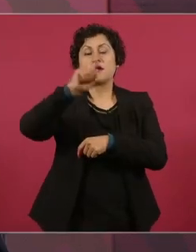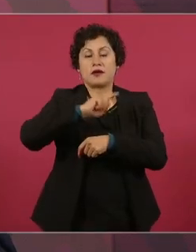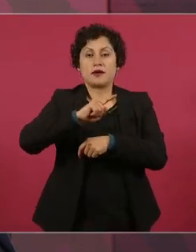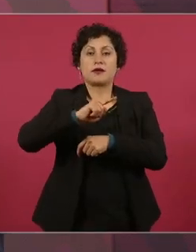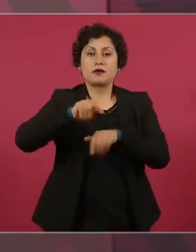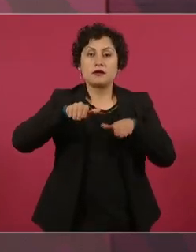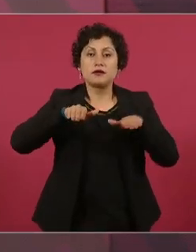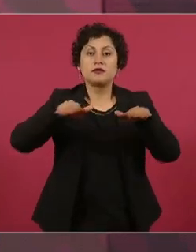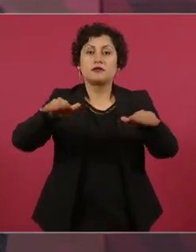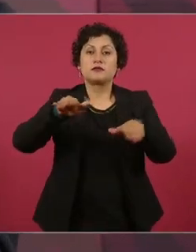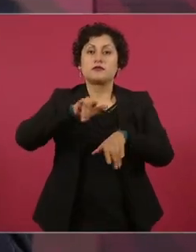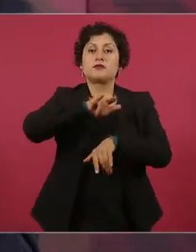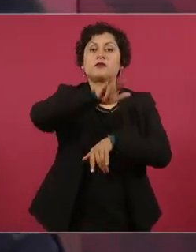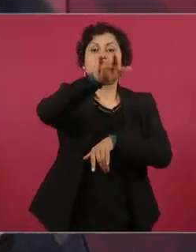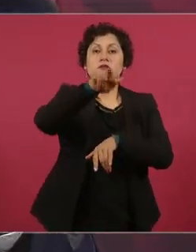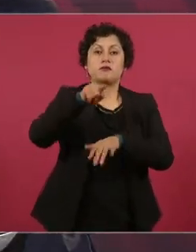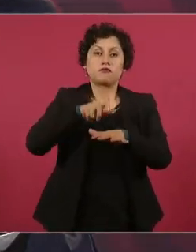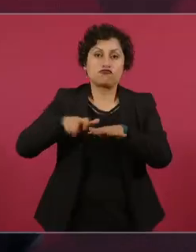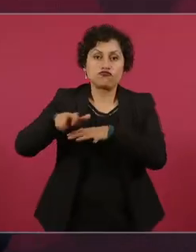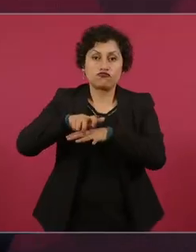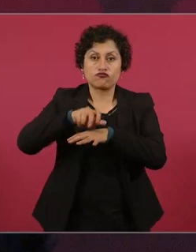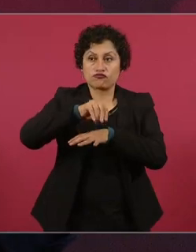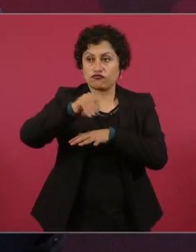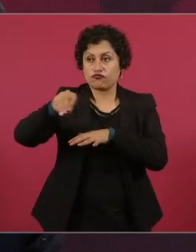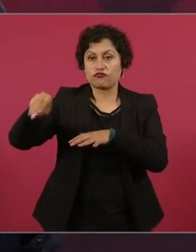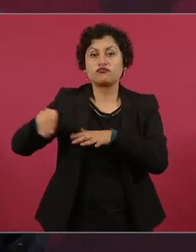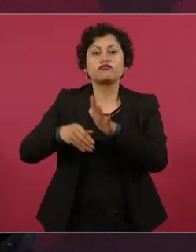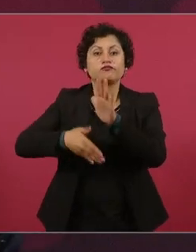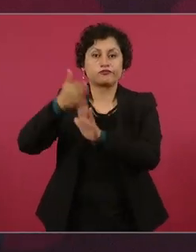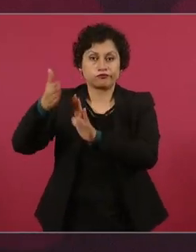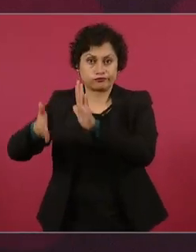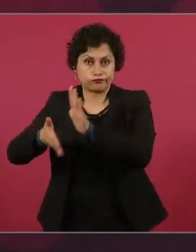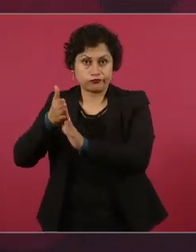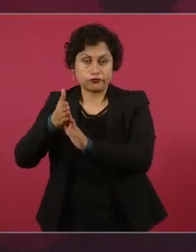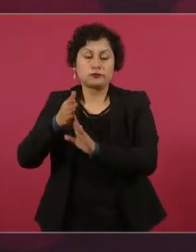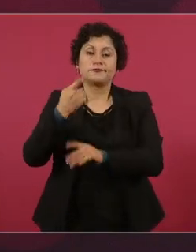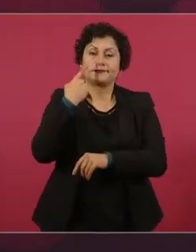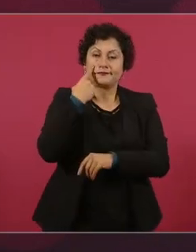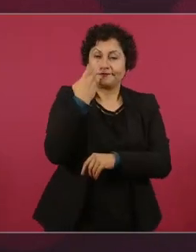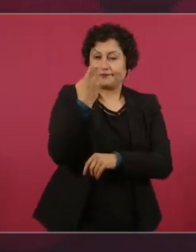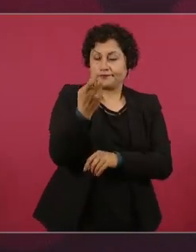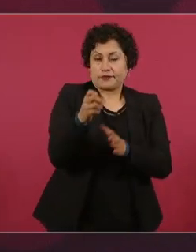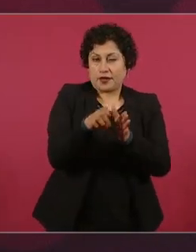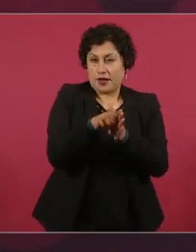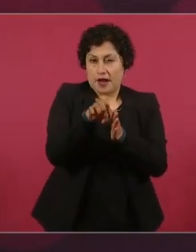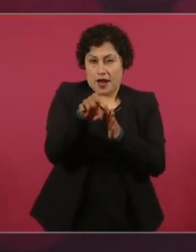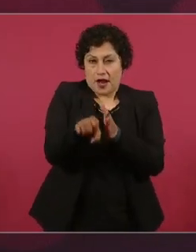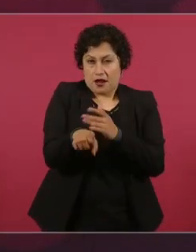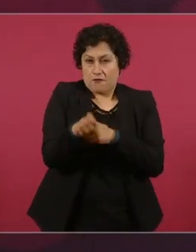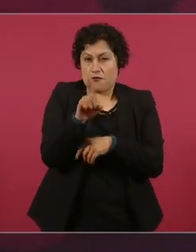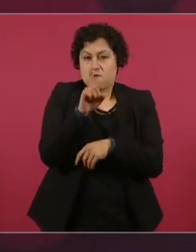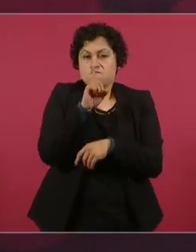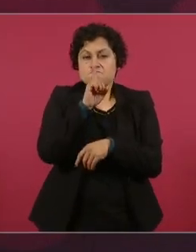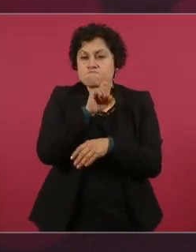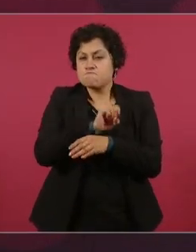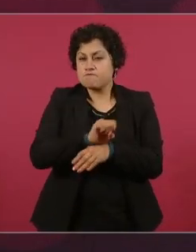Les pongo un ejemplo sencillo para toda la gente,